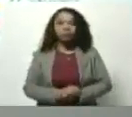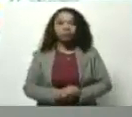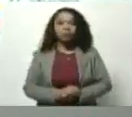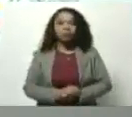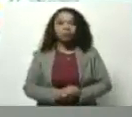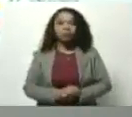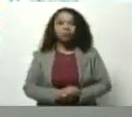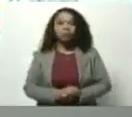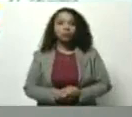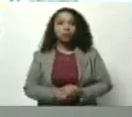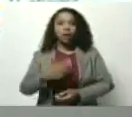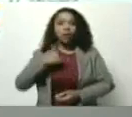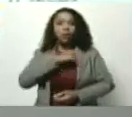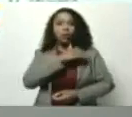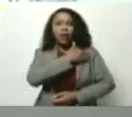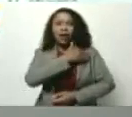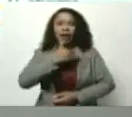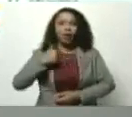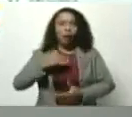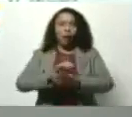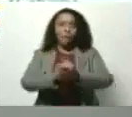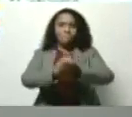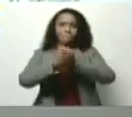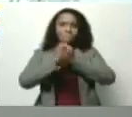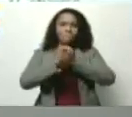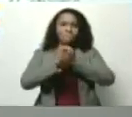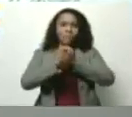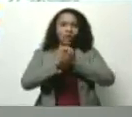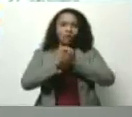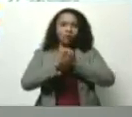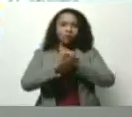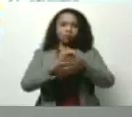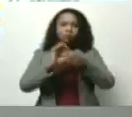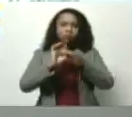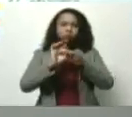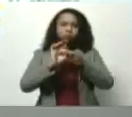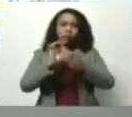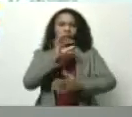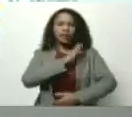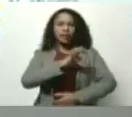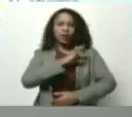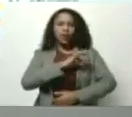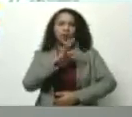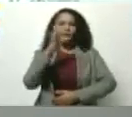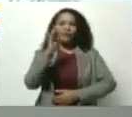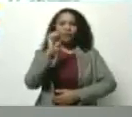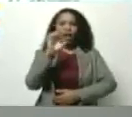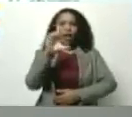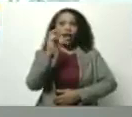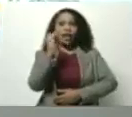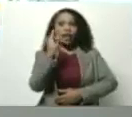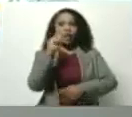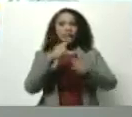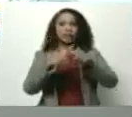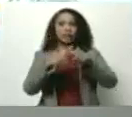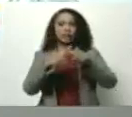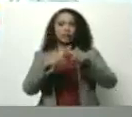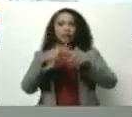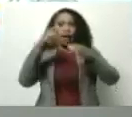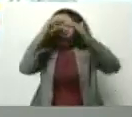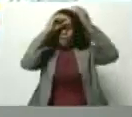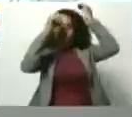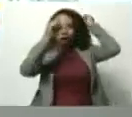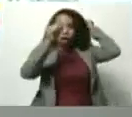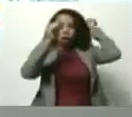a nuestro querido camarada compatriota felix plasencia canciller